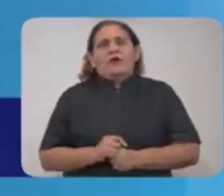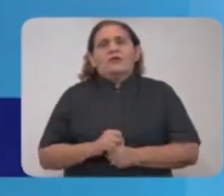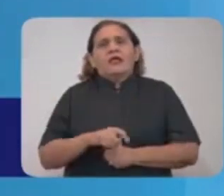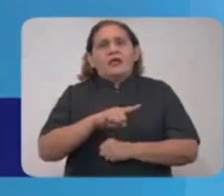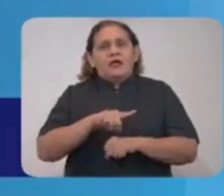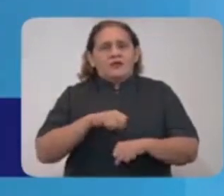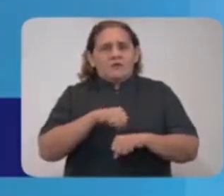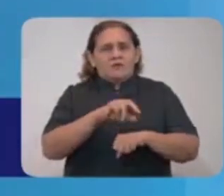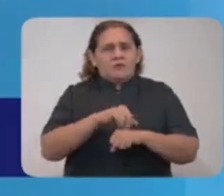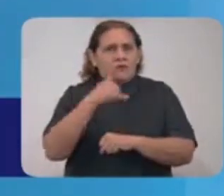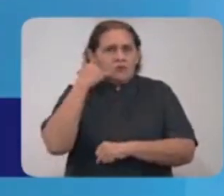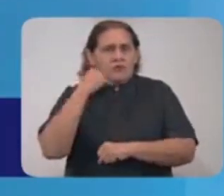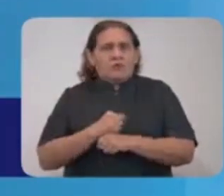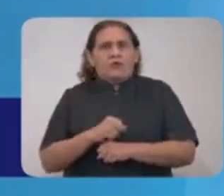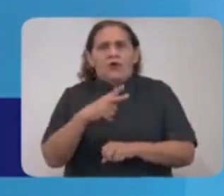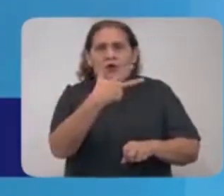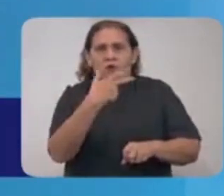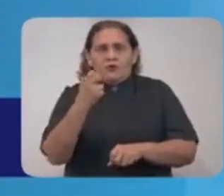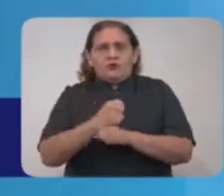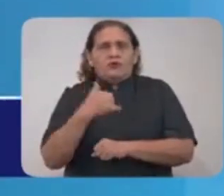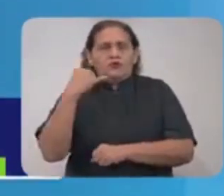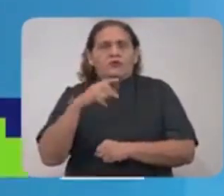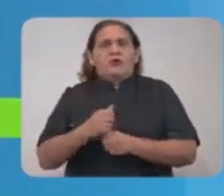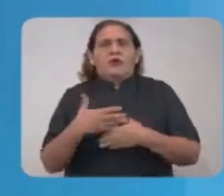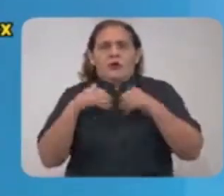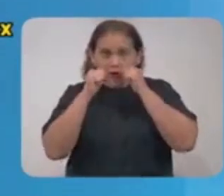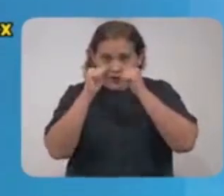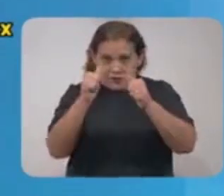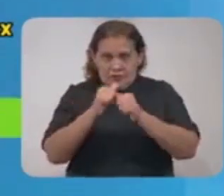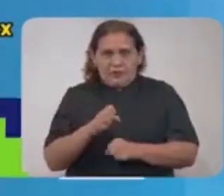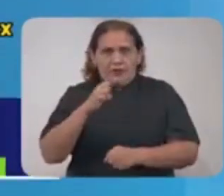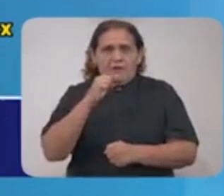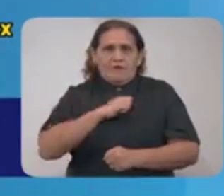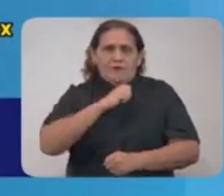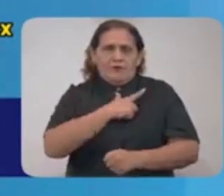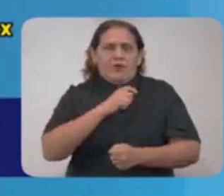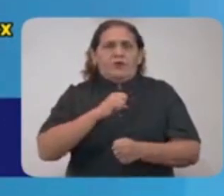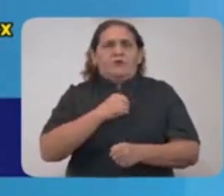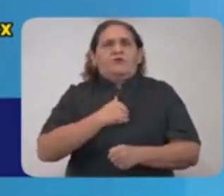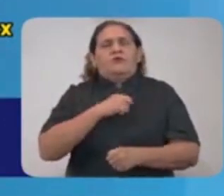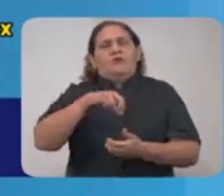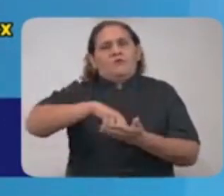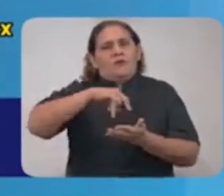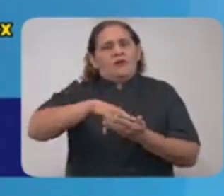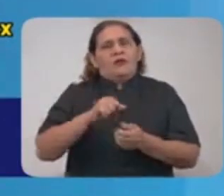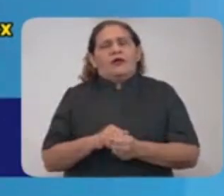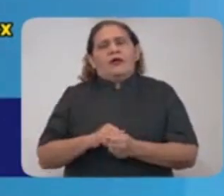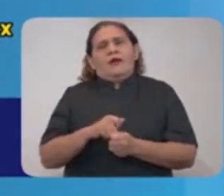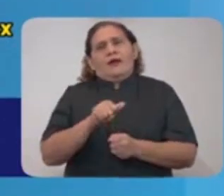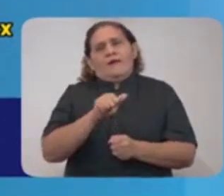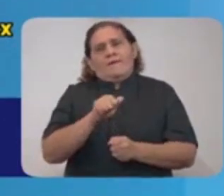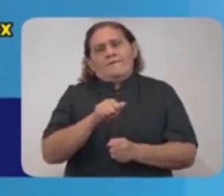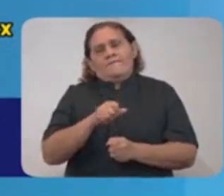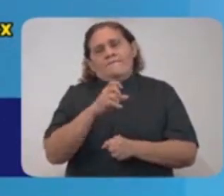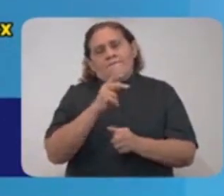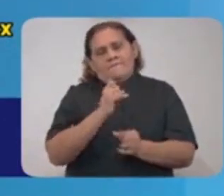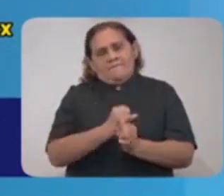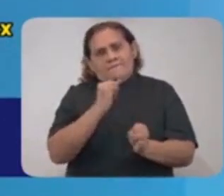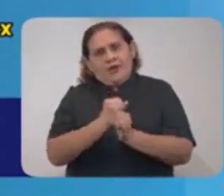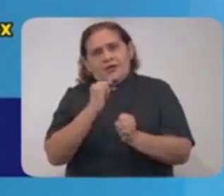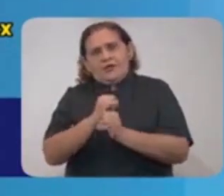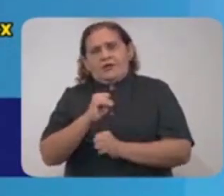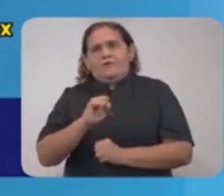telefónica 800 Yucatán atiende en español y en maya. La página de internet coronavirus.yucatán.gov